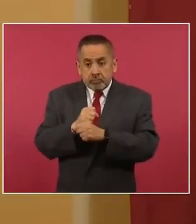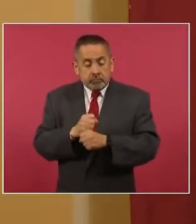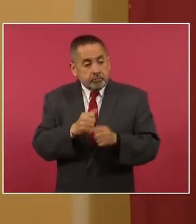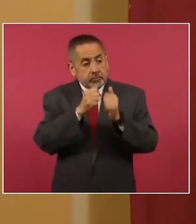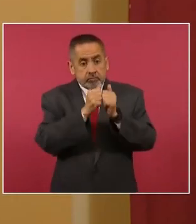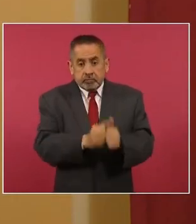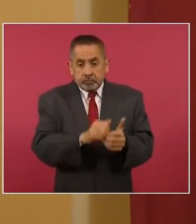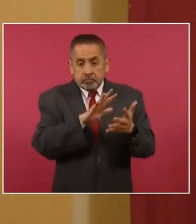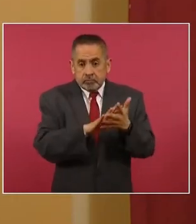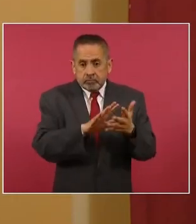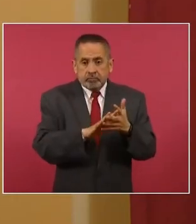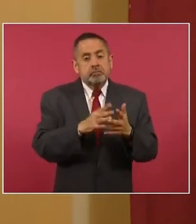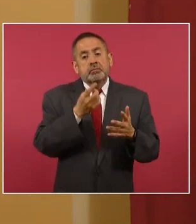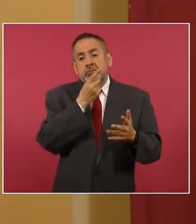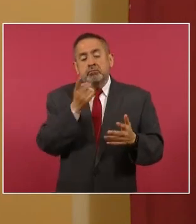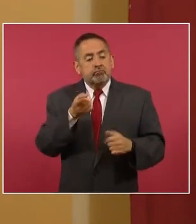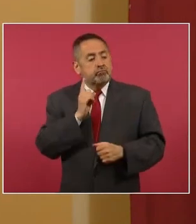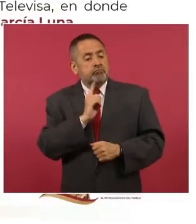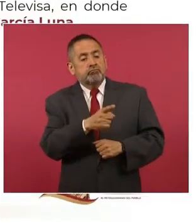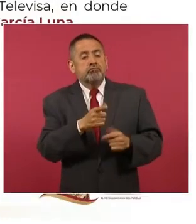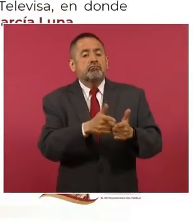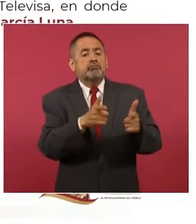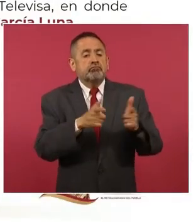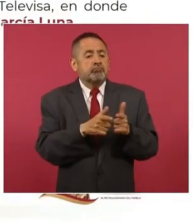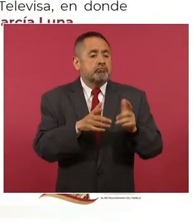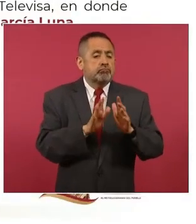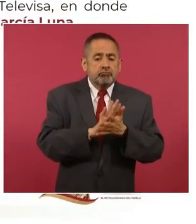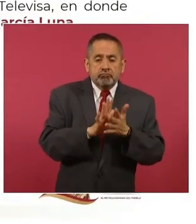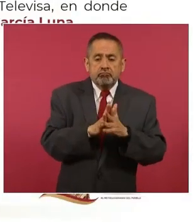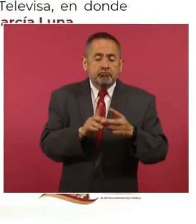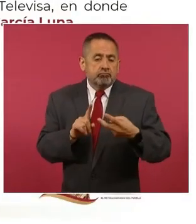formar parte de una banda de secuestradores.